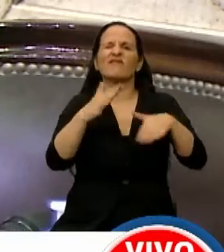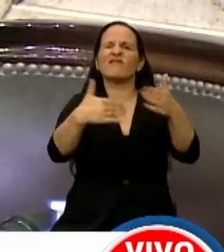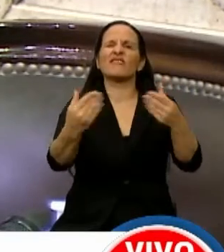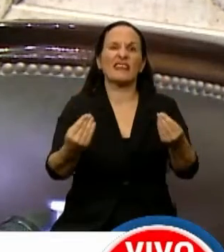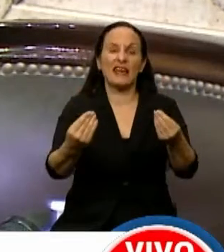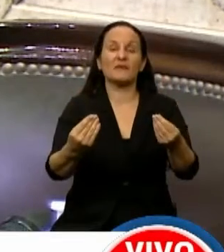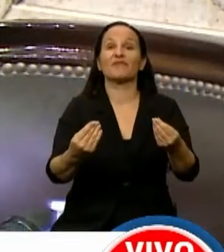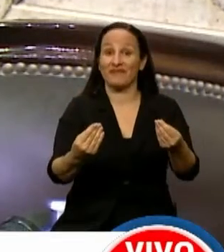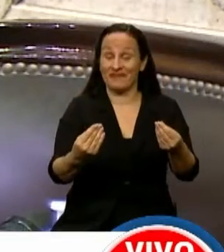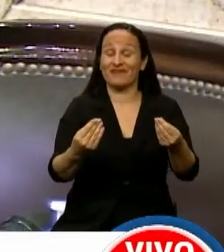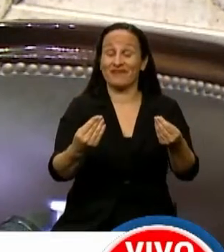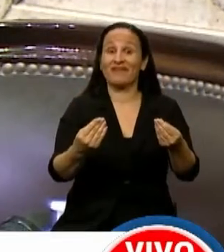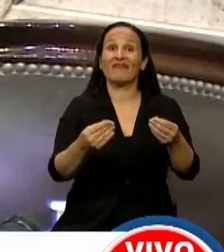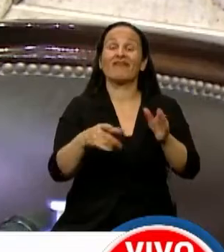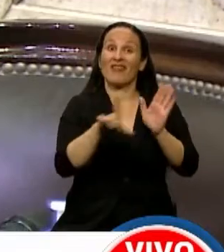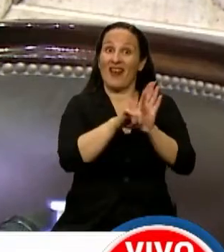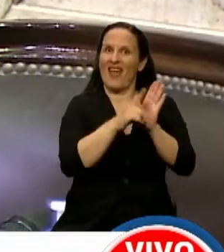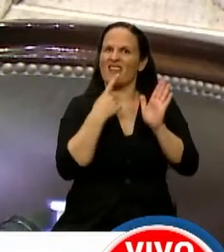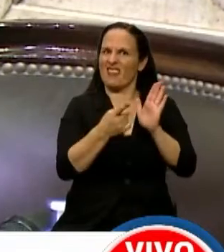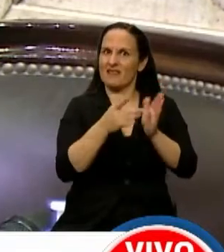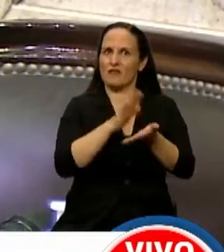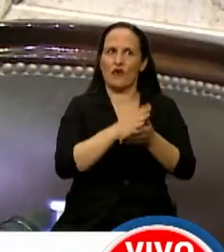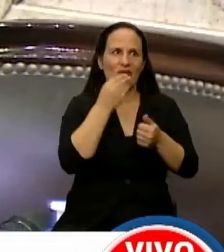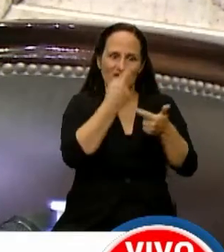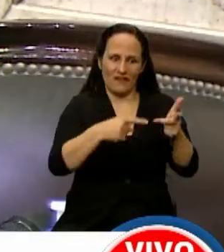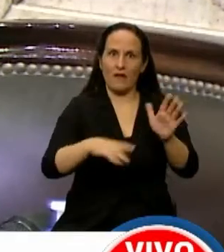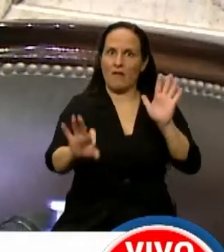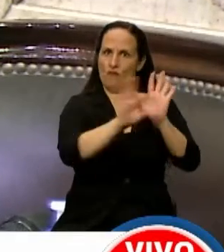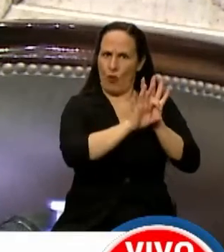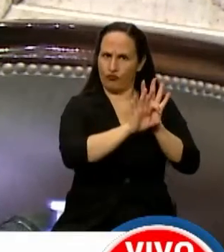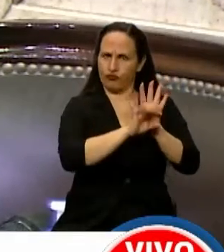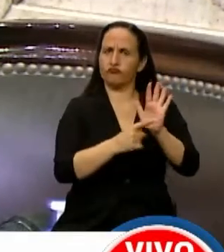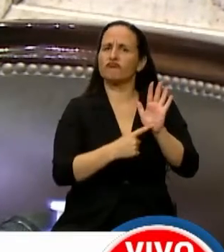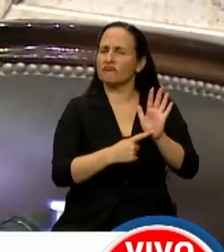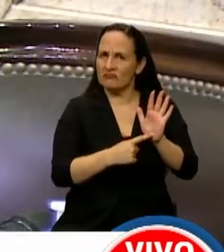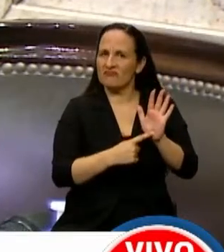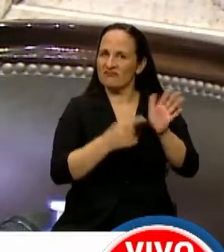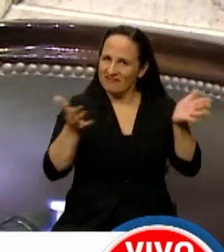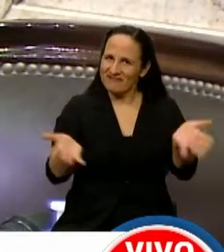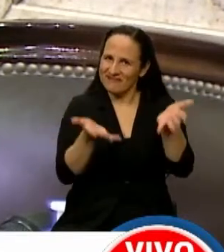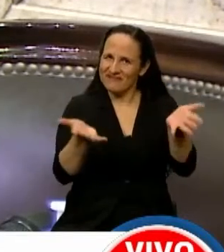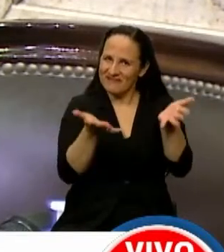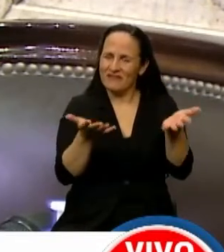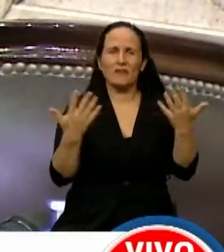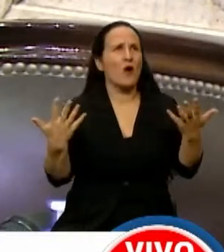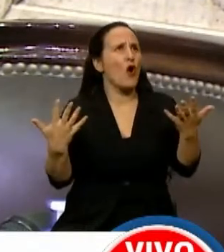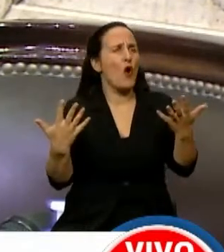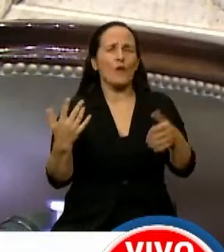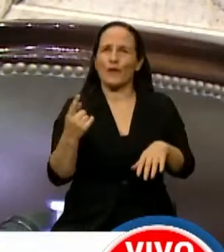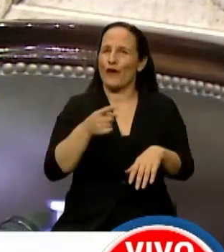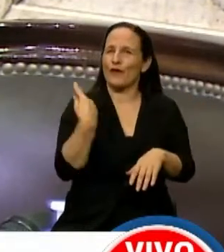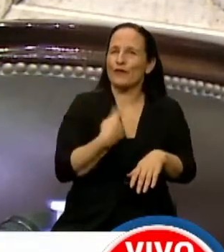este etiquetado que esta ley está impulsando, obvio que uno lo toma